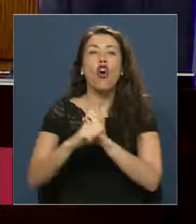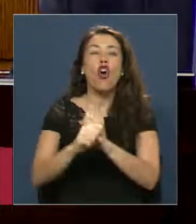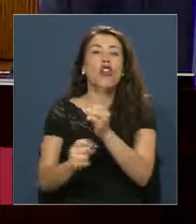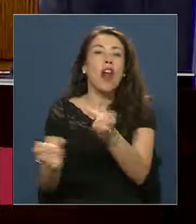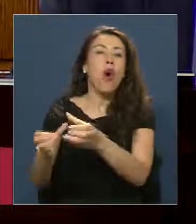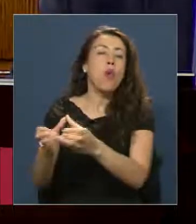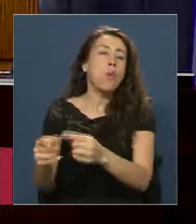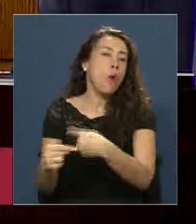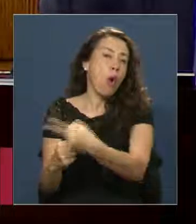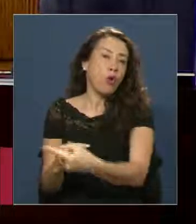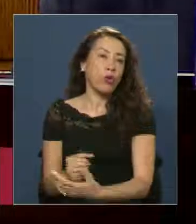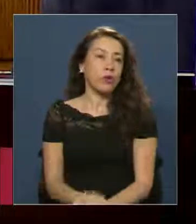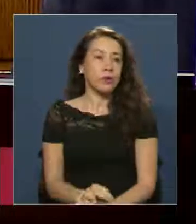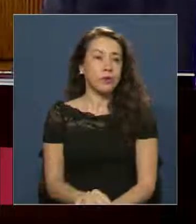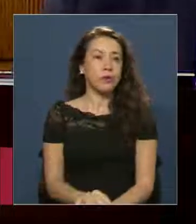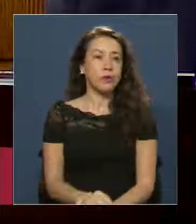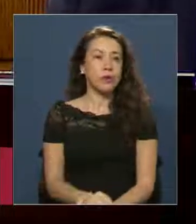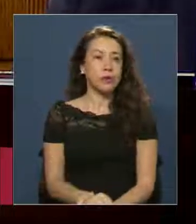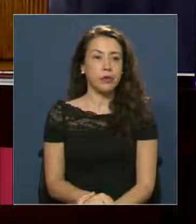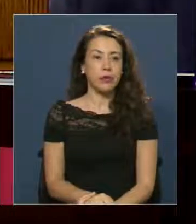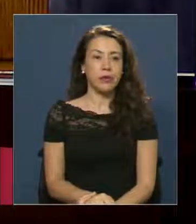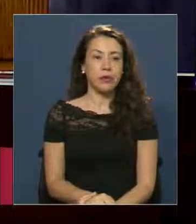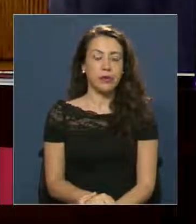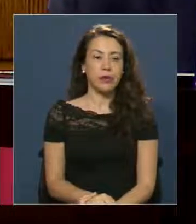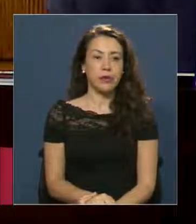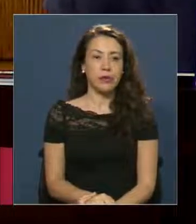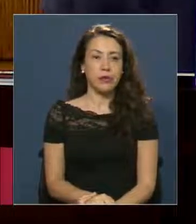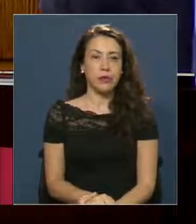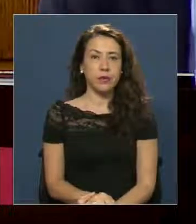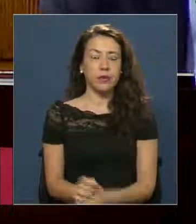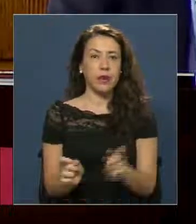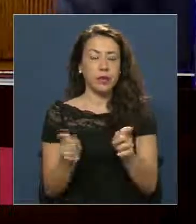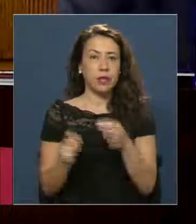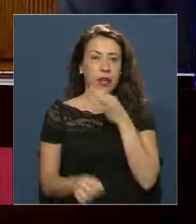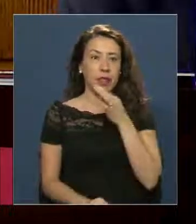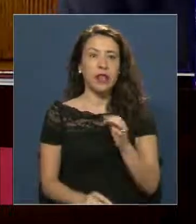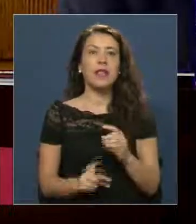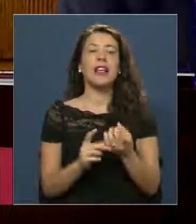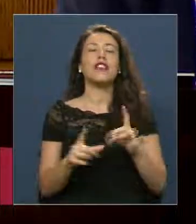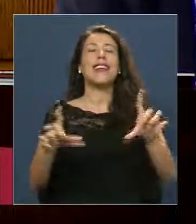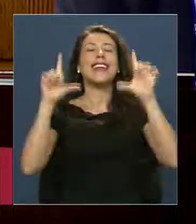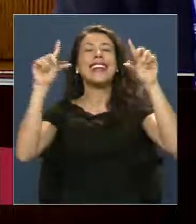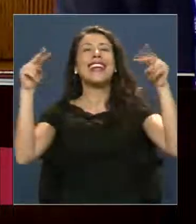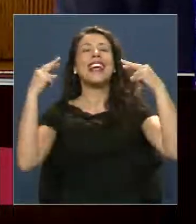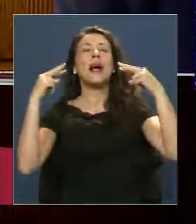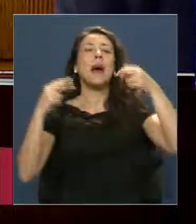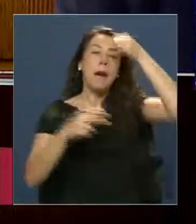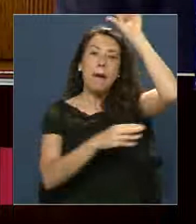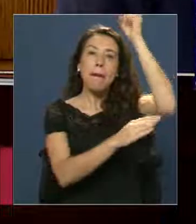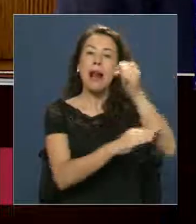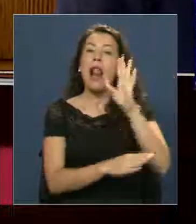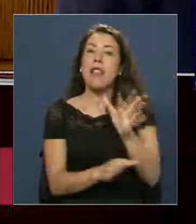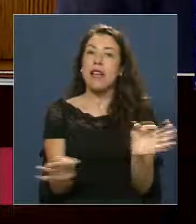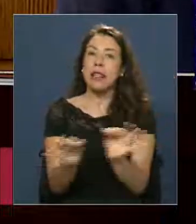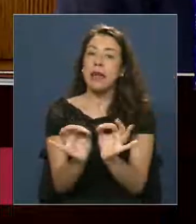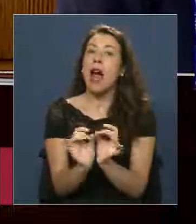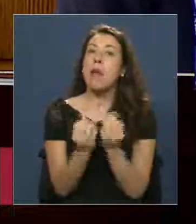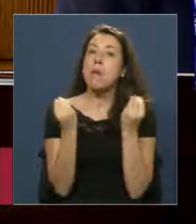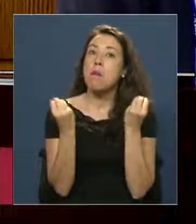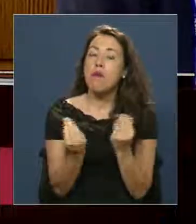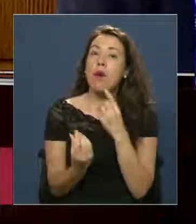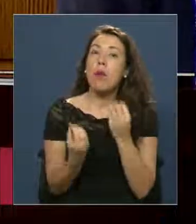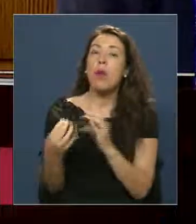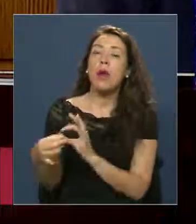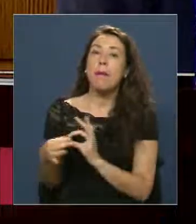grupo. Por supuesto que aquellos que han dicho que hay populismo penal tienen que darnos muy buenos argumentos de por